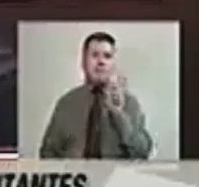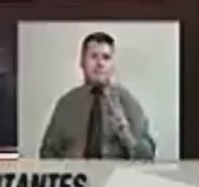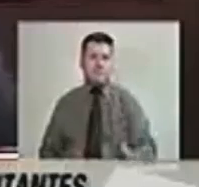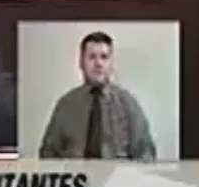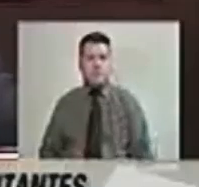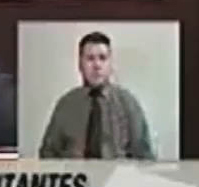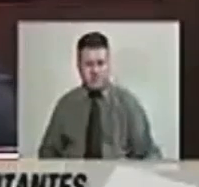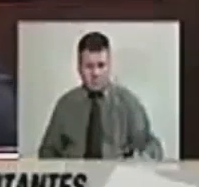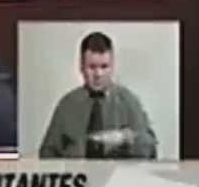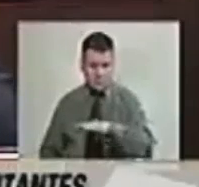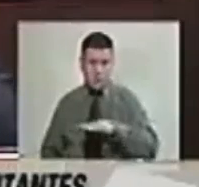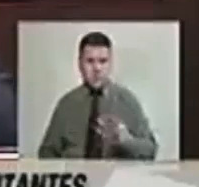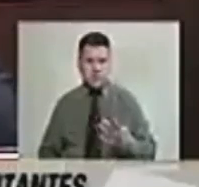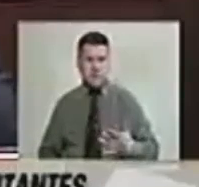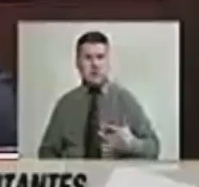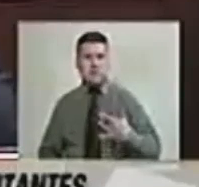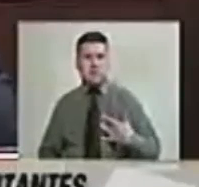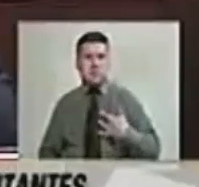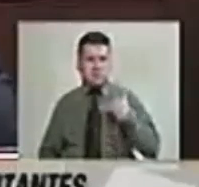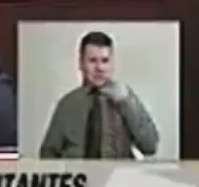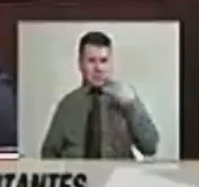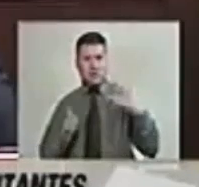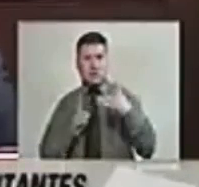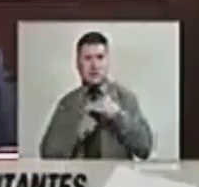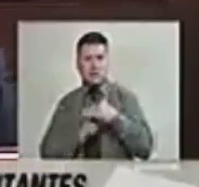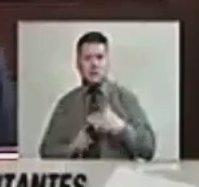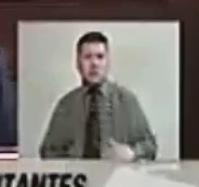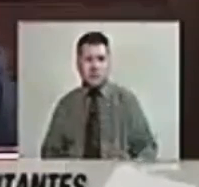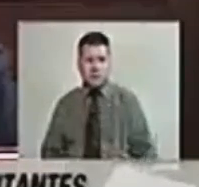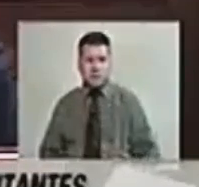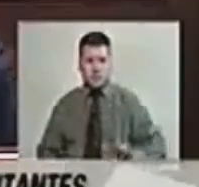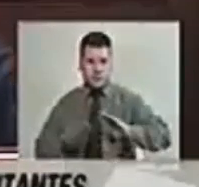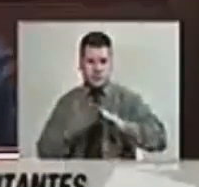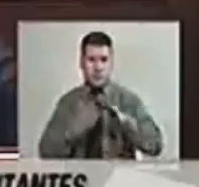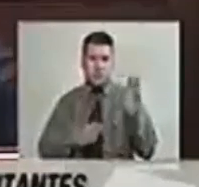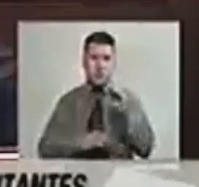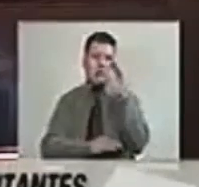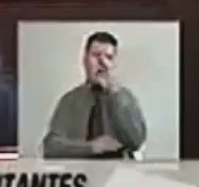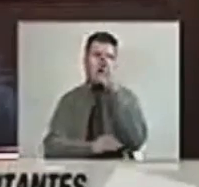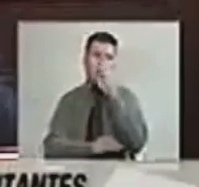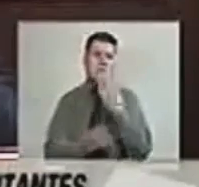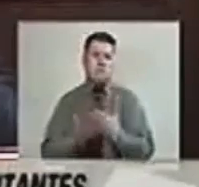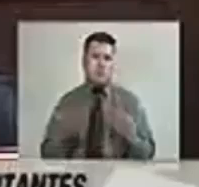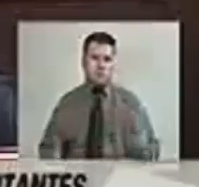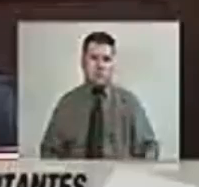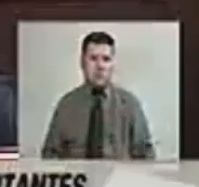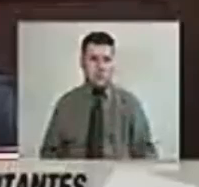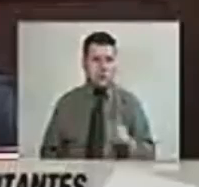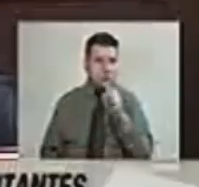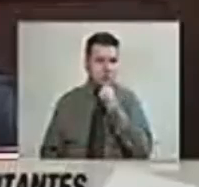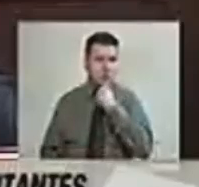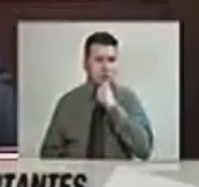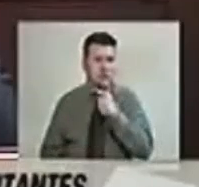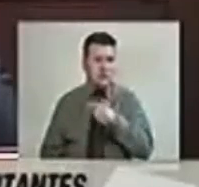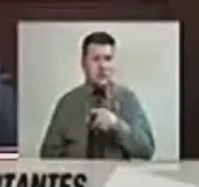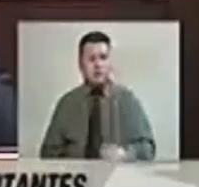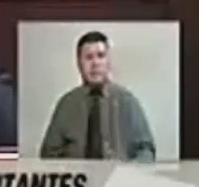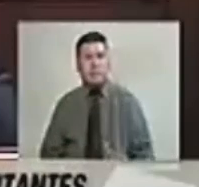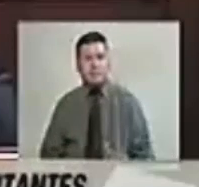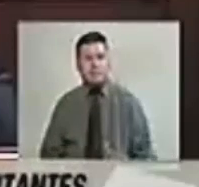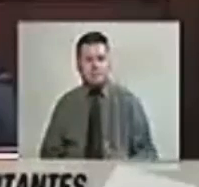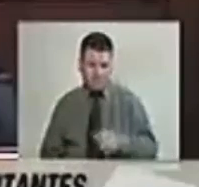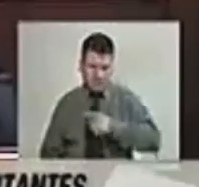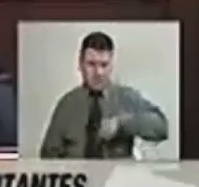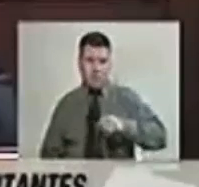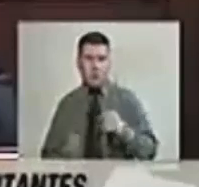también en cierta forma se siente el efecto que tiene en el pueblo de Colombia y que puede incluso agudizarse. Así que